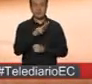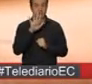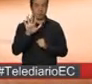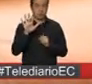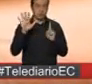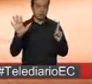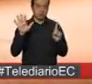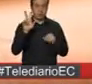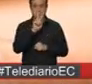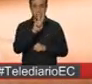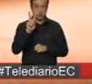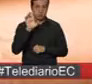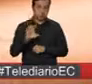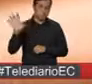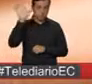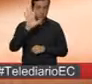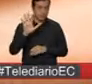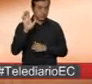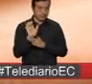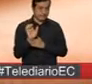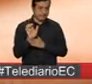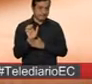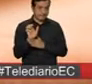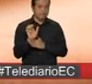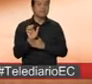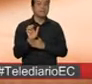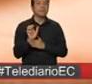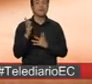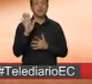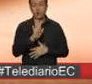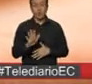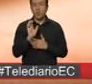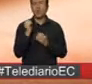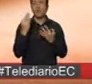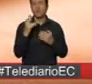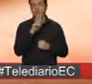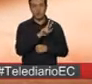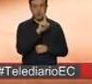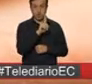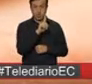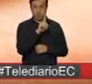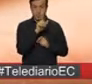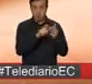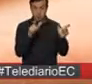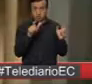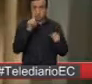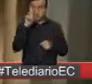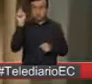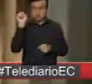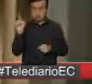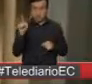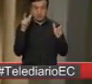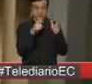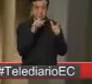en 22 provincias del país con una tasa de incidencia nacional de 31% mil habitantes el